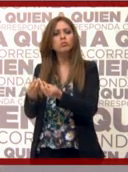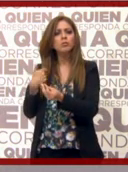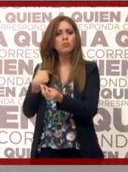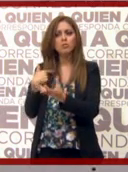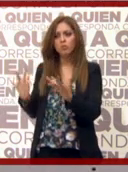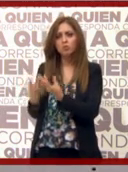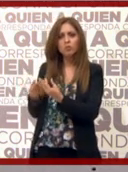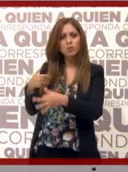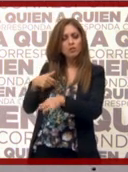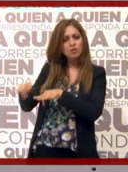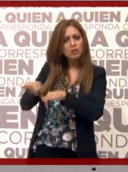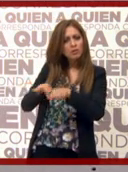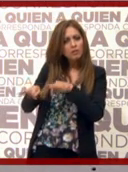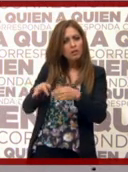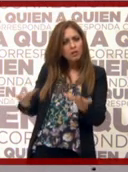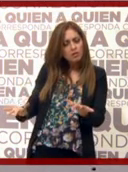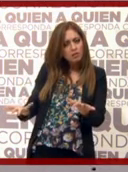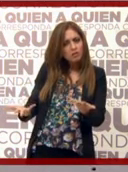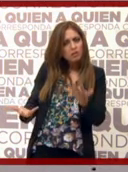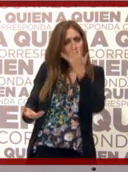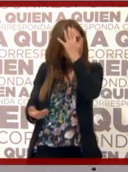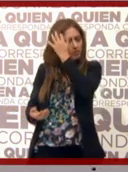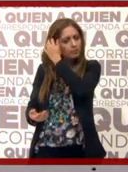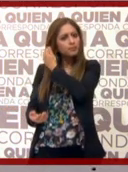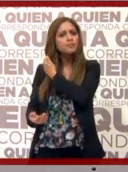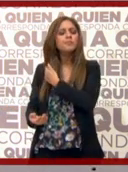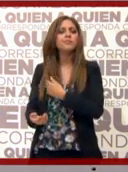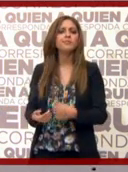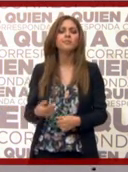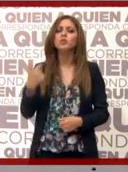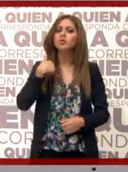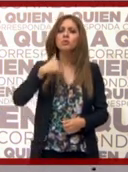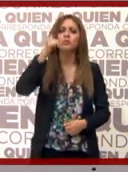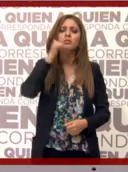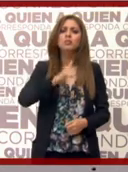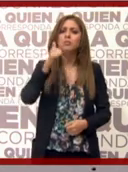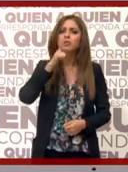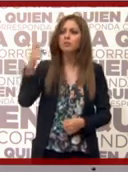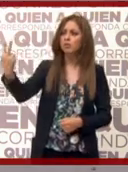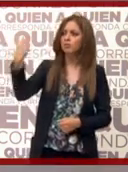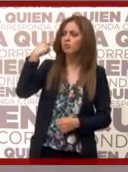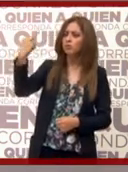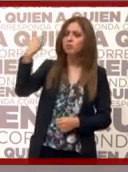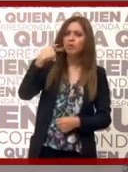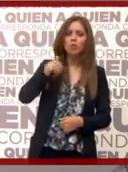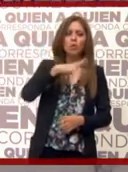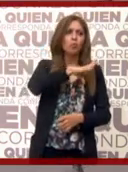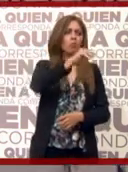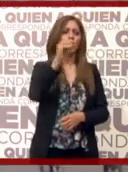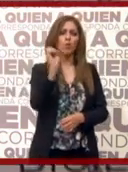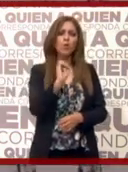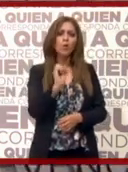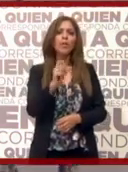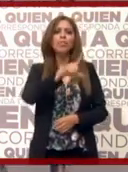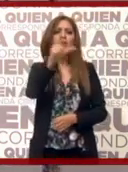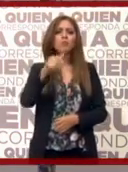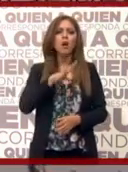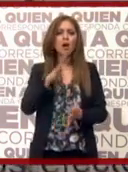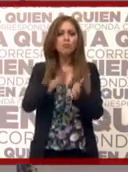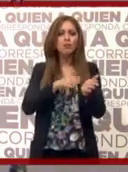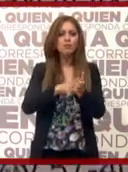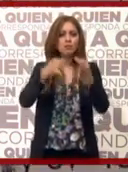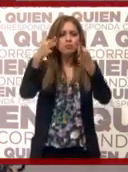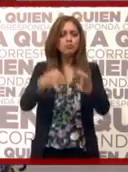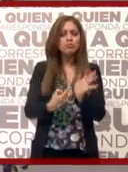junto conmigo, que era la guardia en prevención, entonces yo siempre estuve a la vista de ellos dos. Manifestó que se presentaron documentos